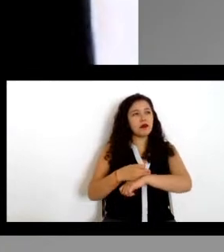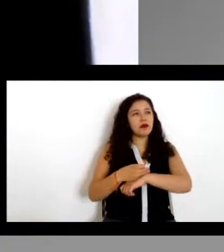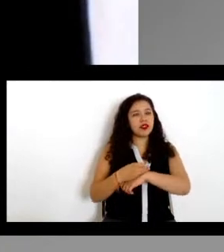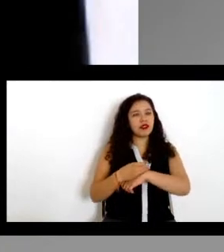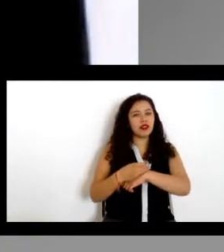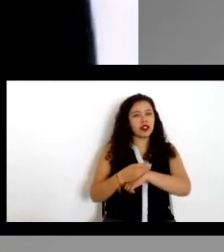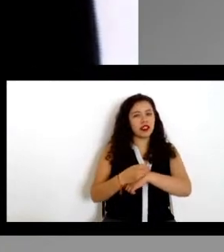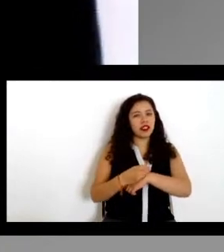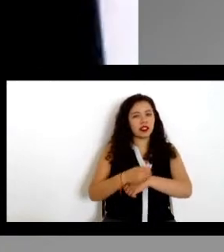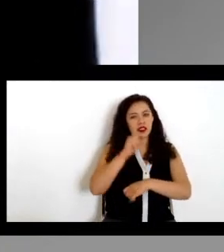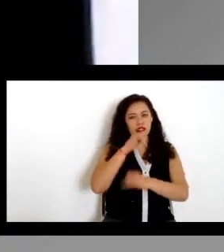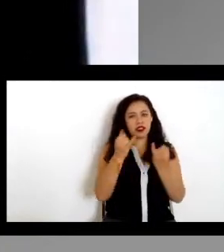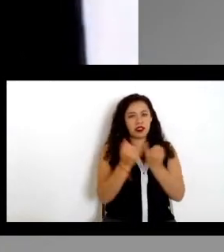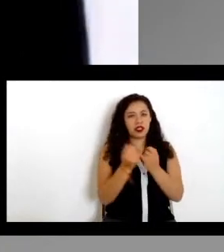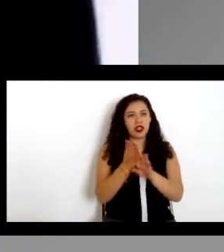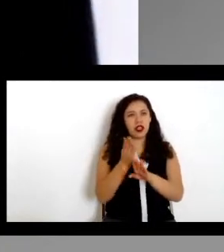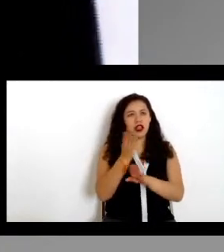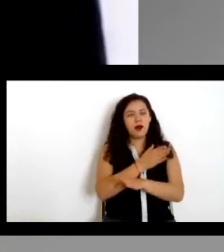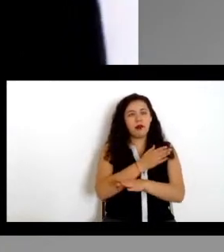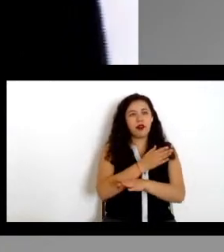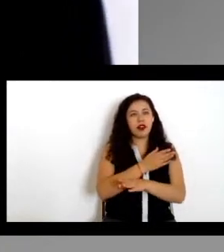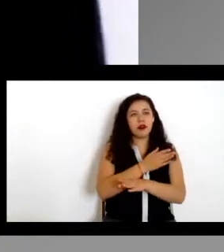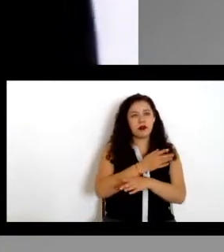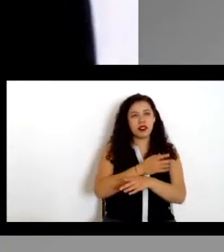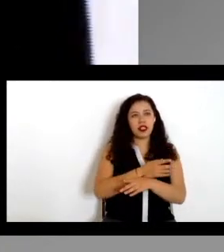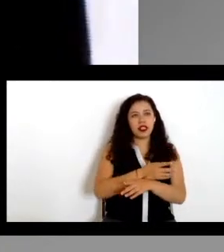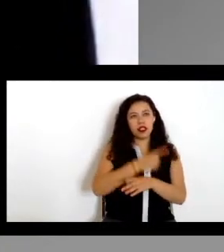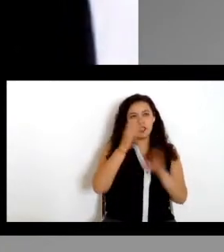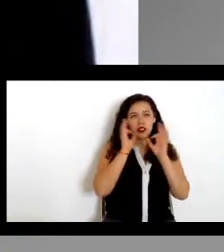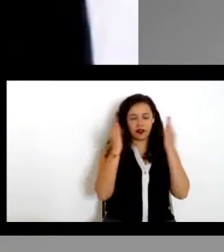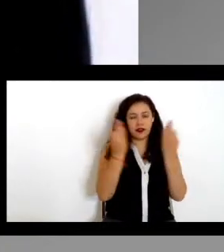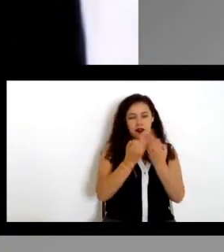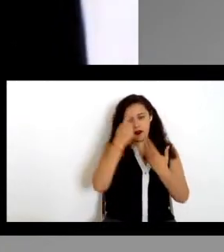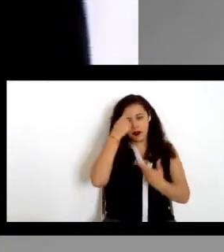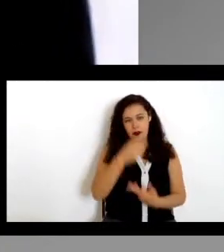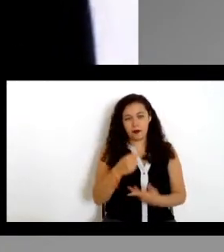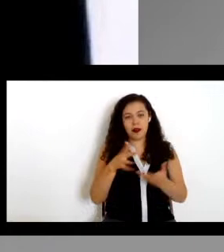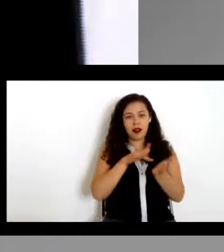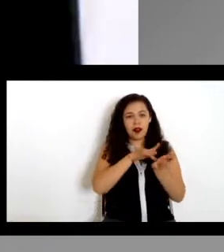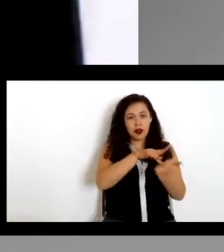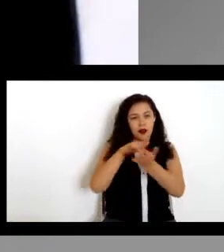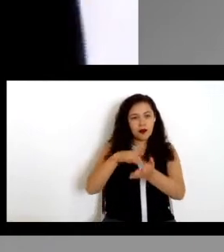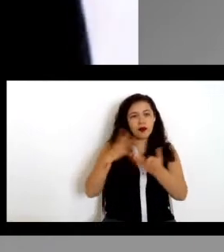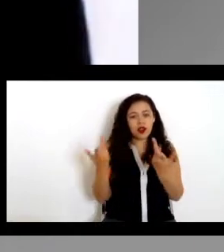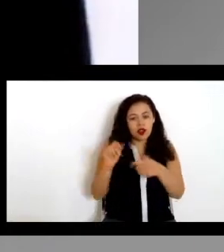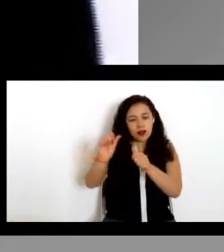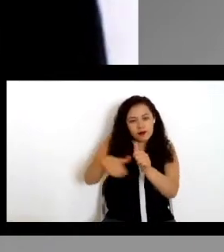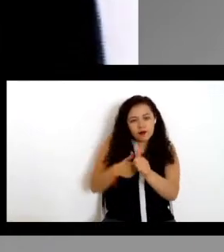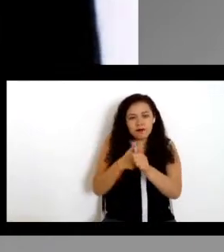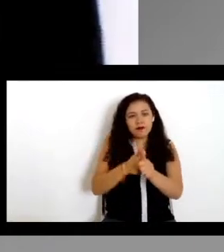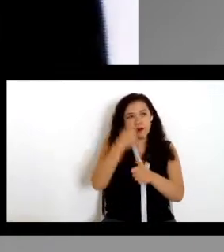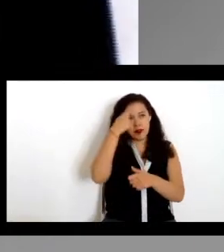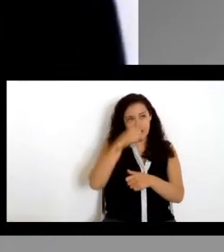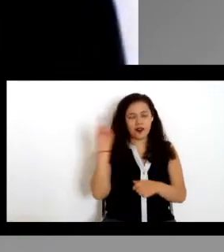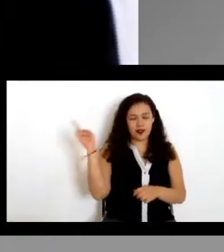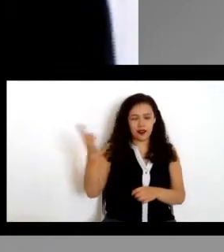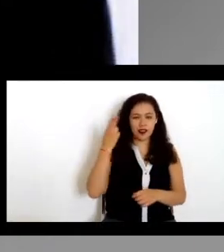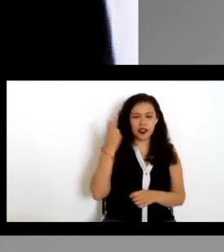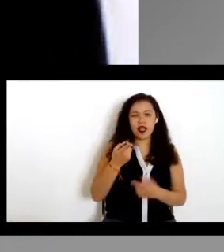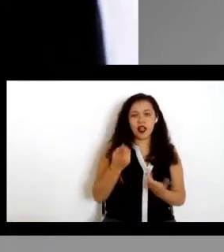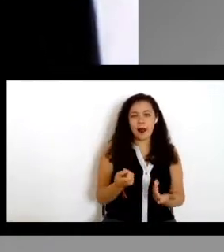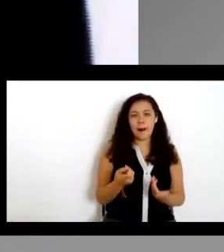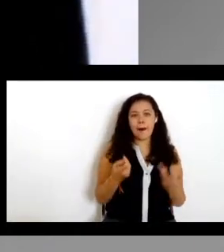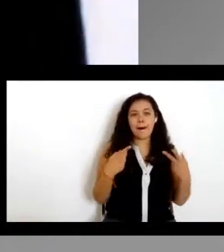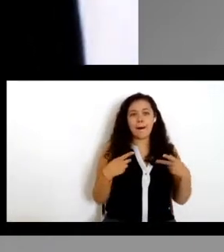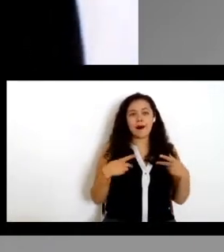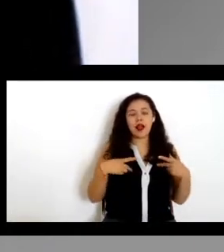base para que pudiéramos de alguna manera contar con ese apoyo y ese respaldo de la universidad, de los